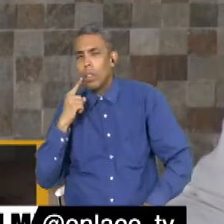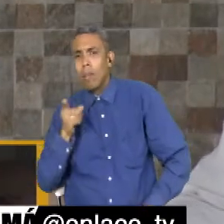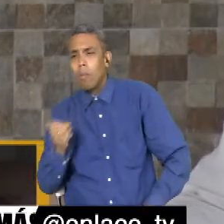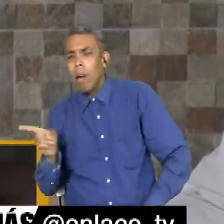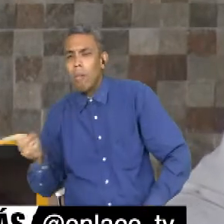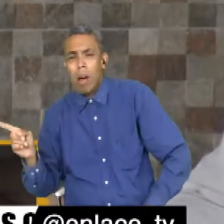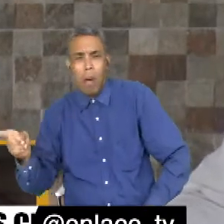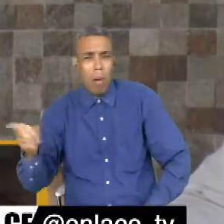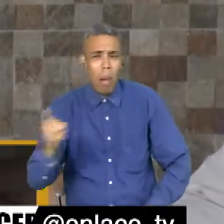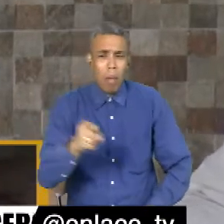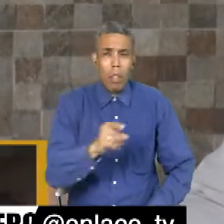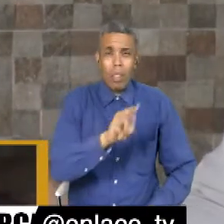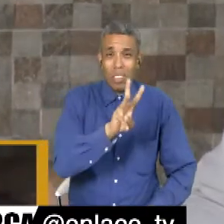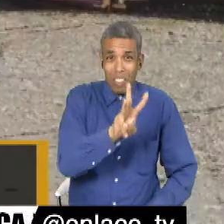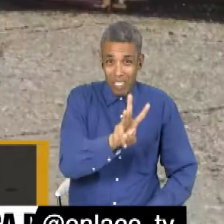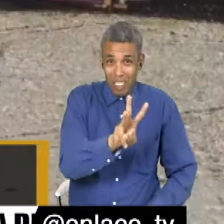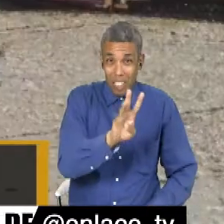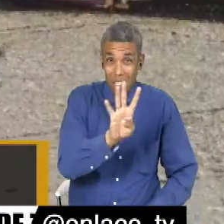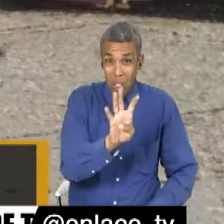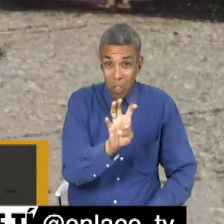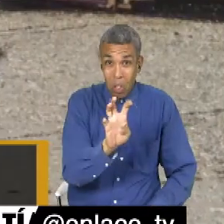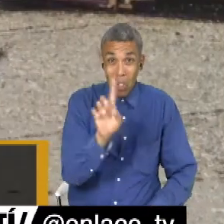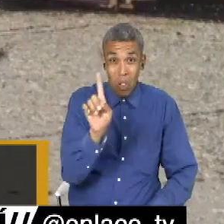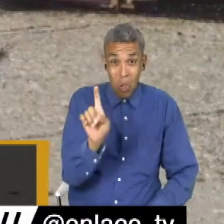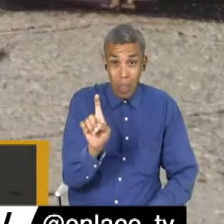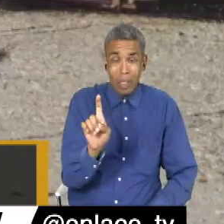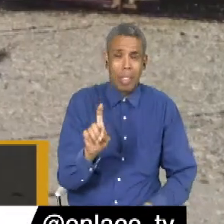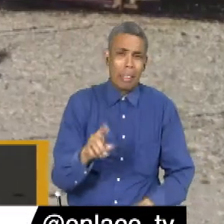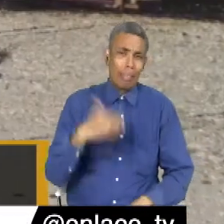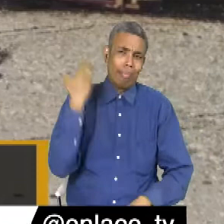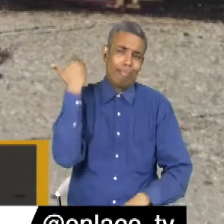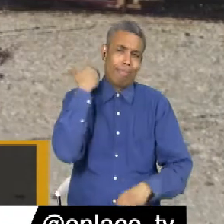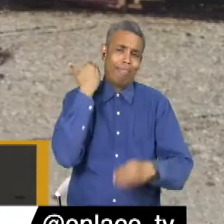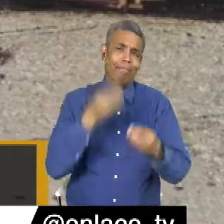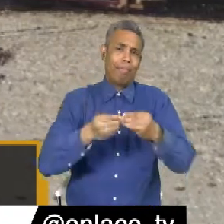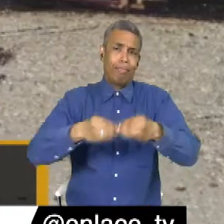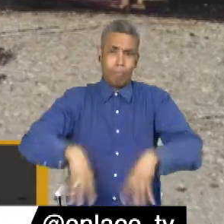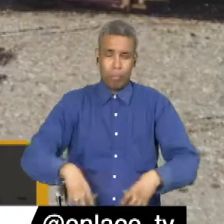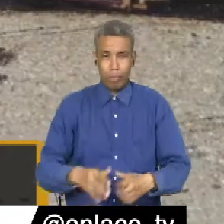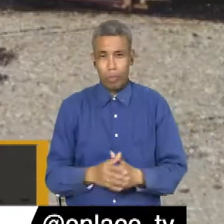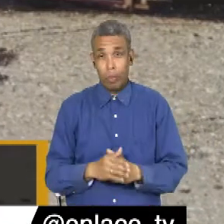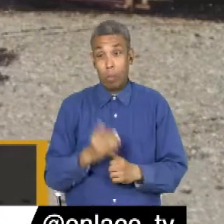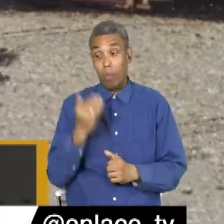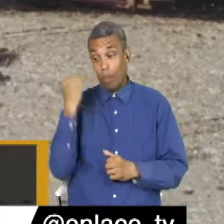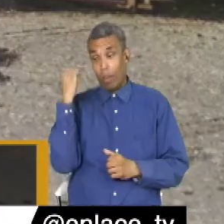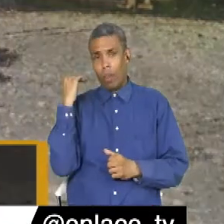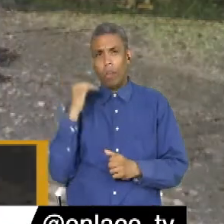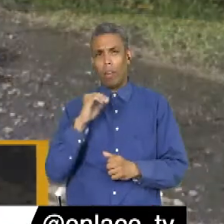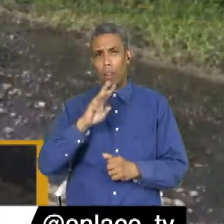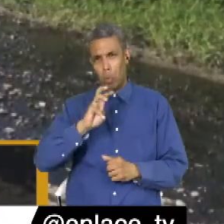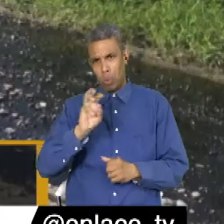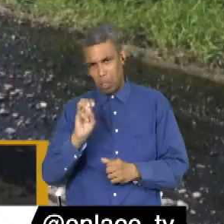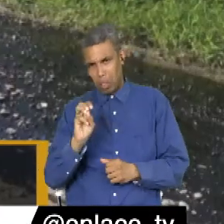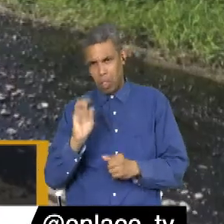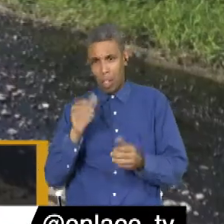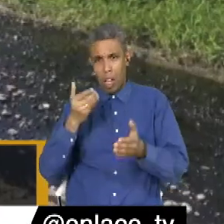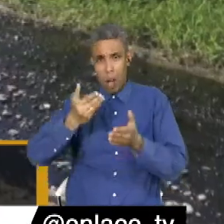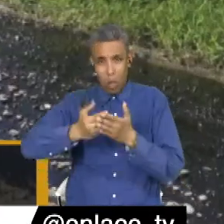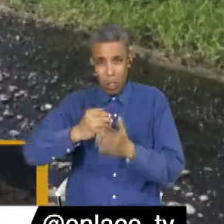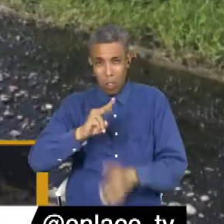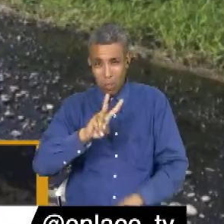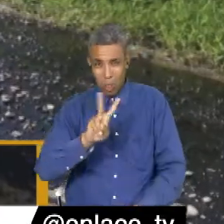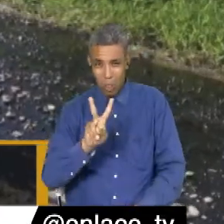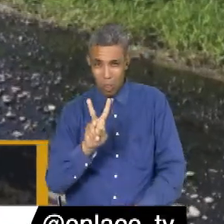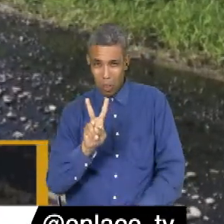396 pozos afectados. Empezamos con 80, después subimos a 222, hoy ya son